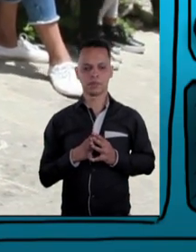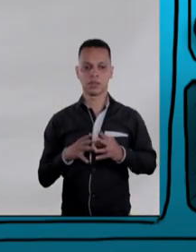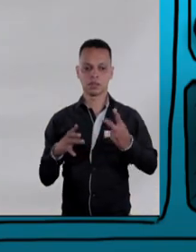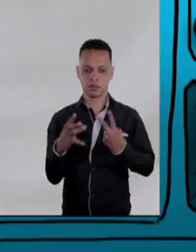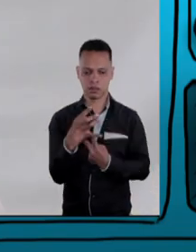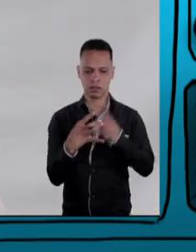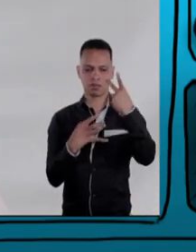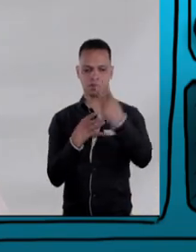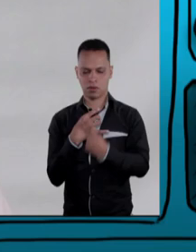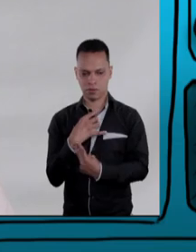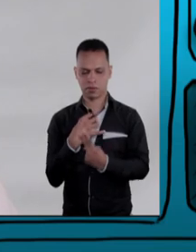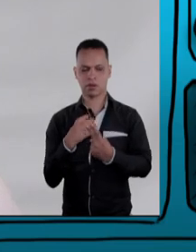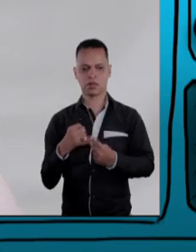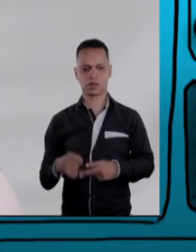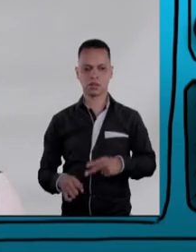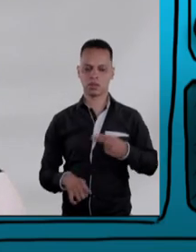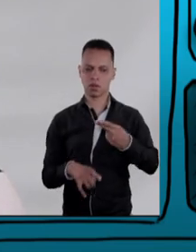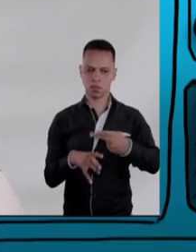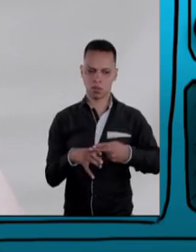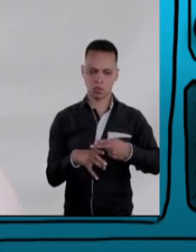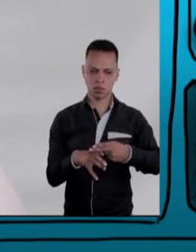Este proyecto específicamente